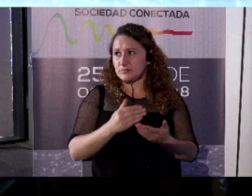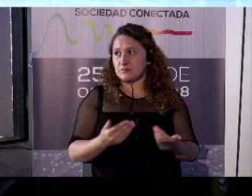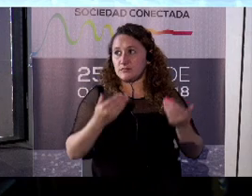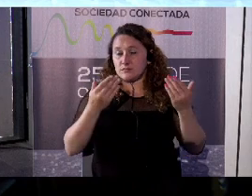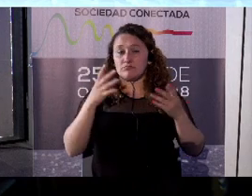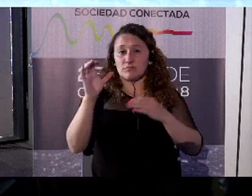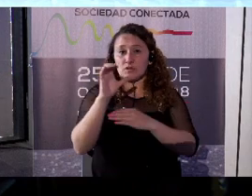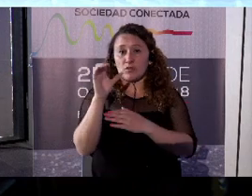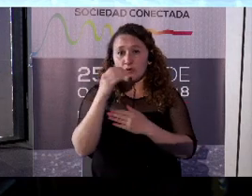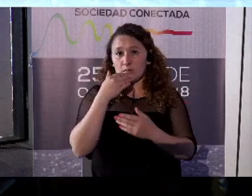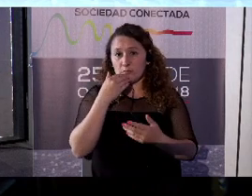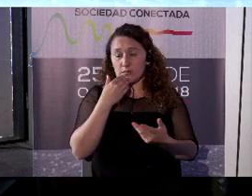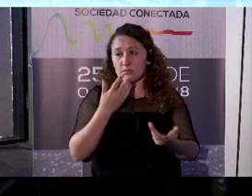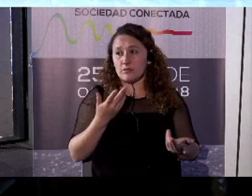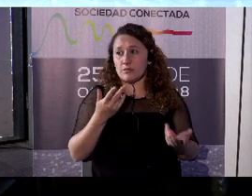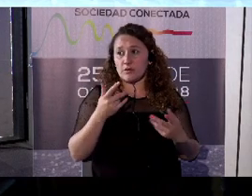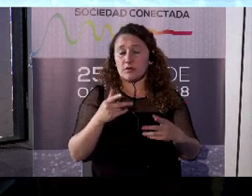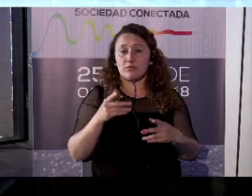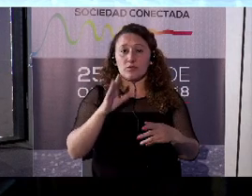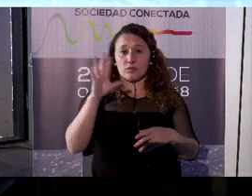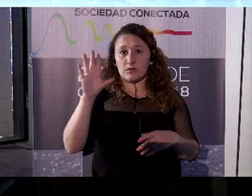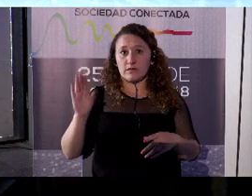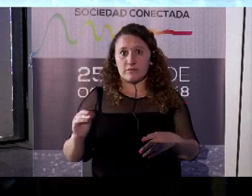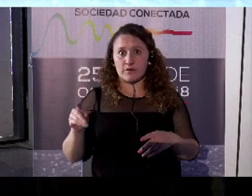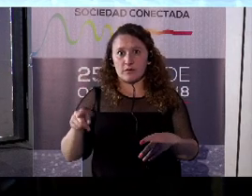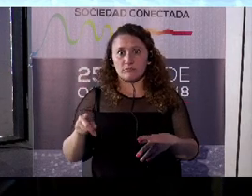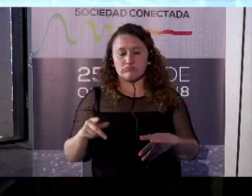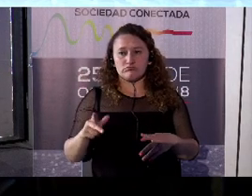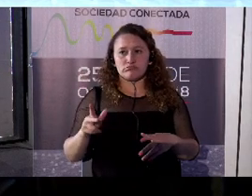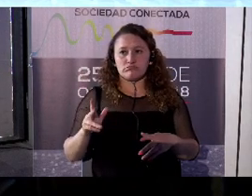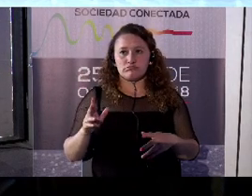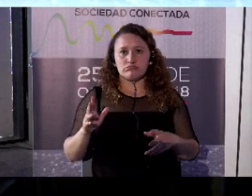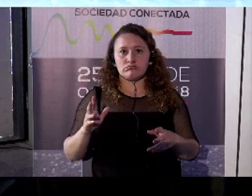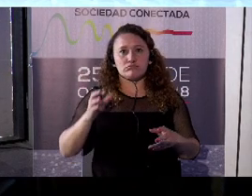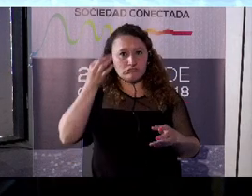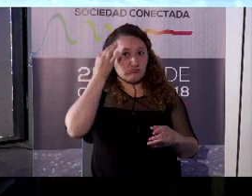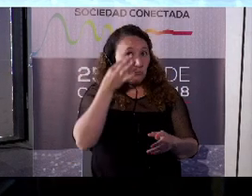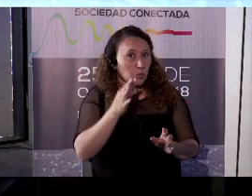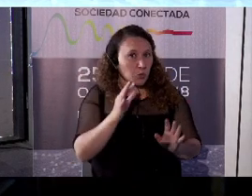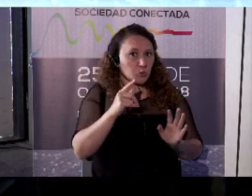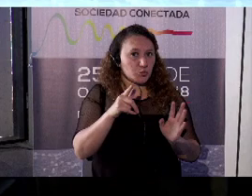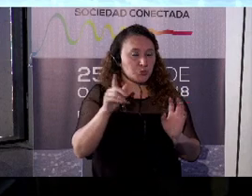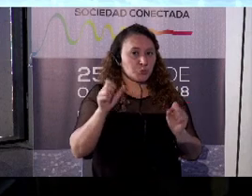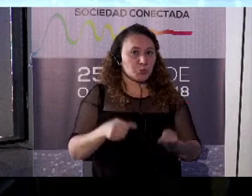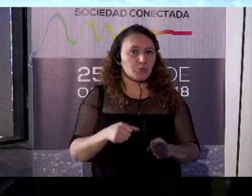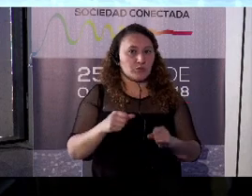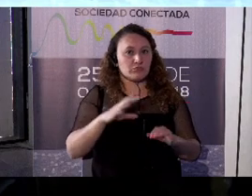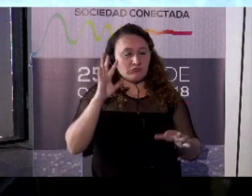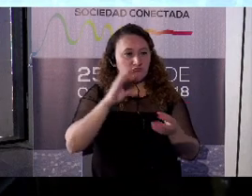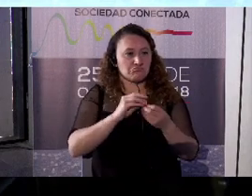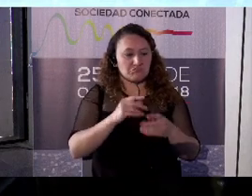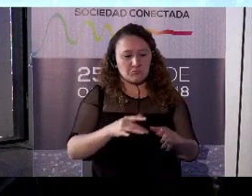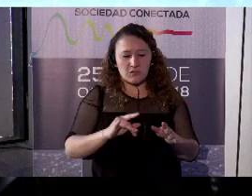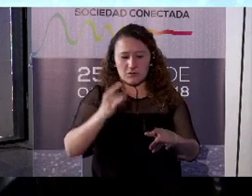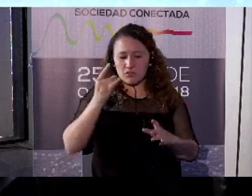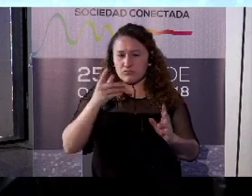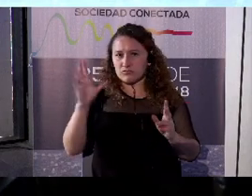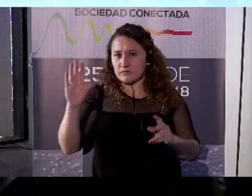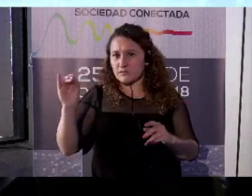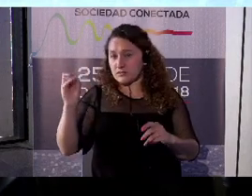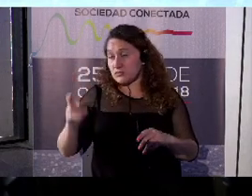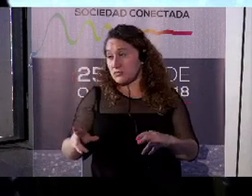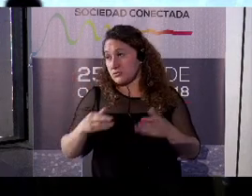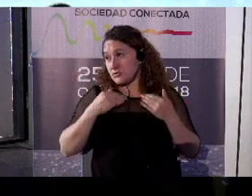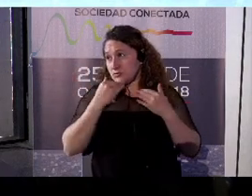entre Colombia y África De pronto podemos acordar llevar a cabo algo así parecido en Sudáfrica en un futuro